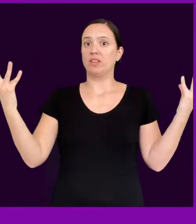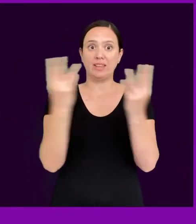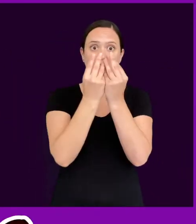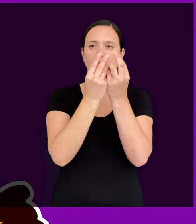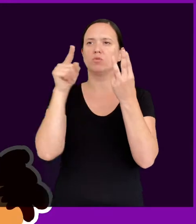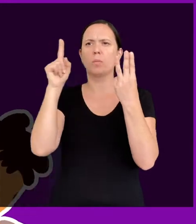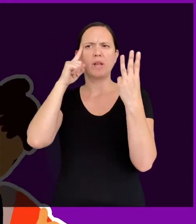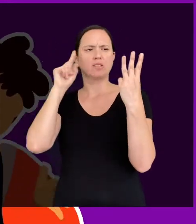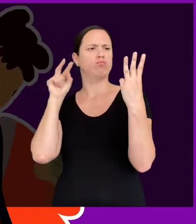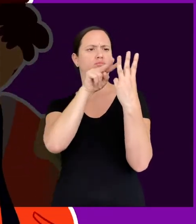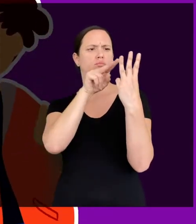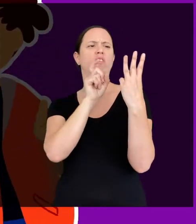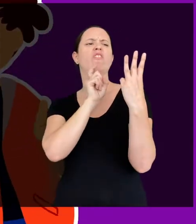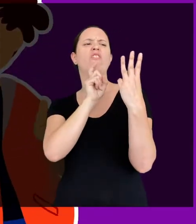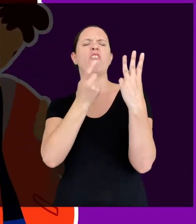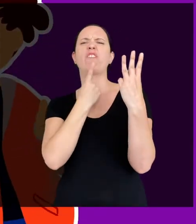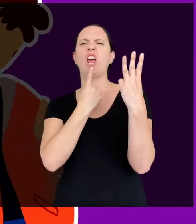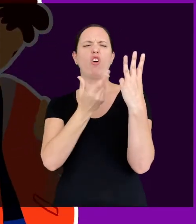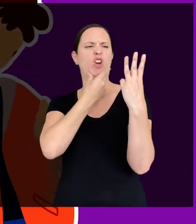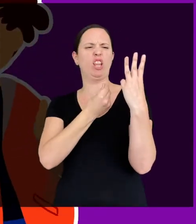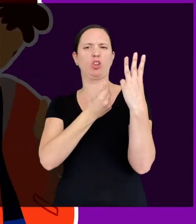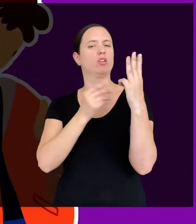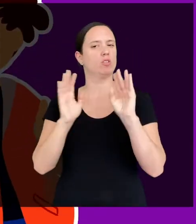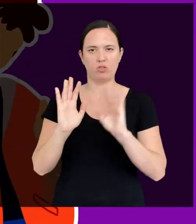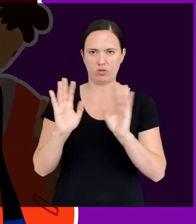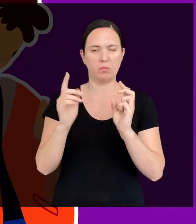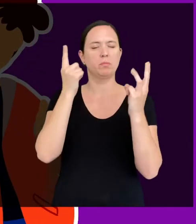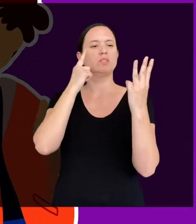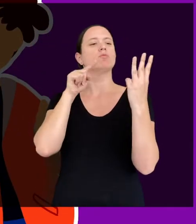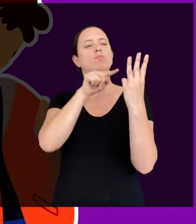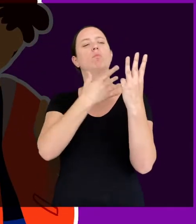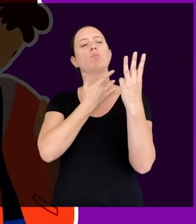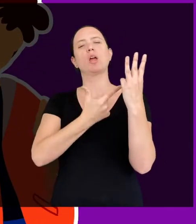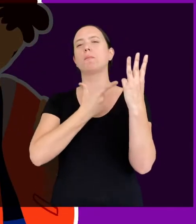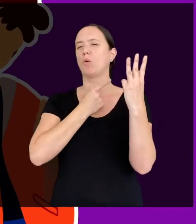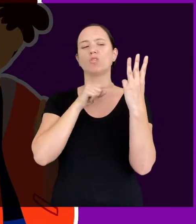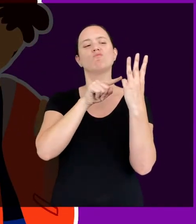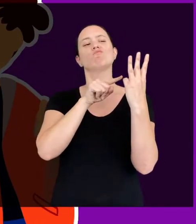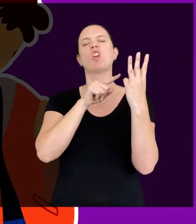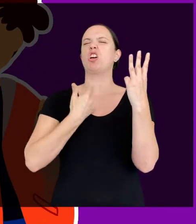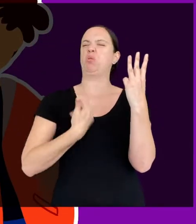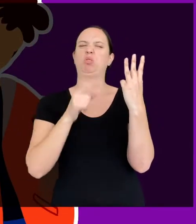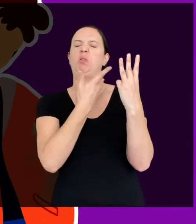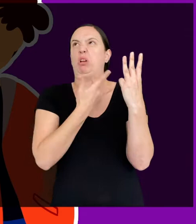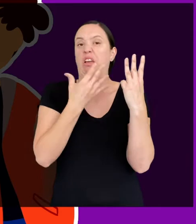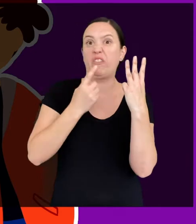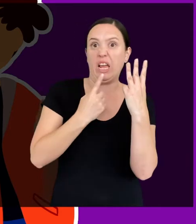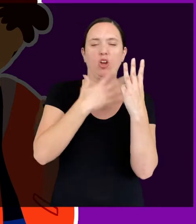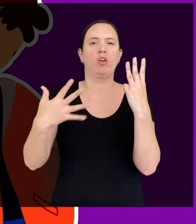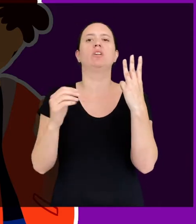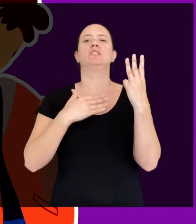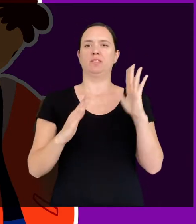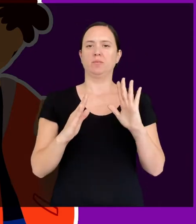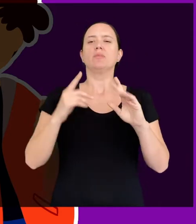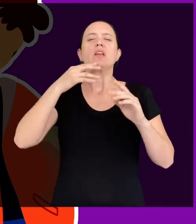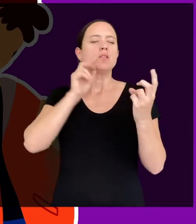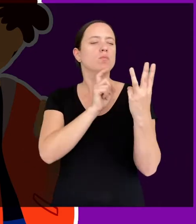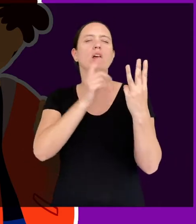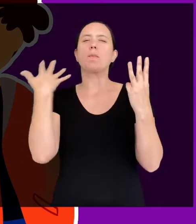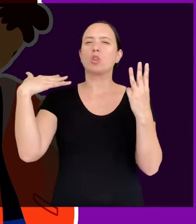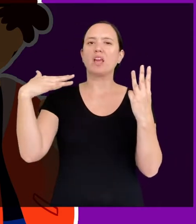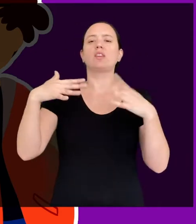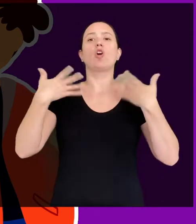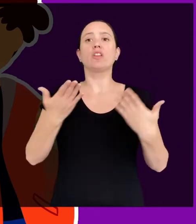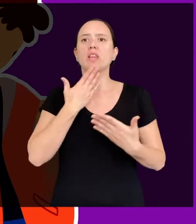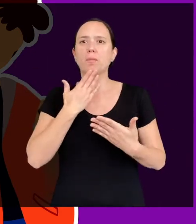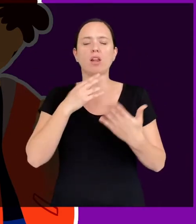Intenta utilizar adjetivos que no se centren en bonito o feo y justifica siempre el por qué te gustó o no una obra. Podrías